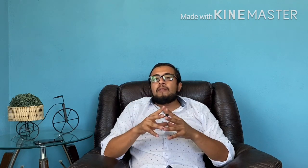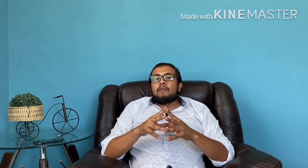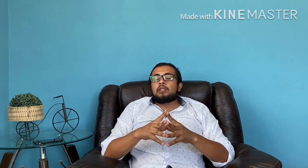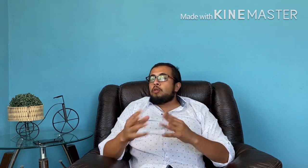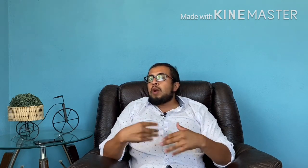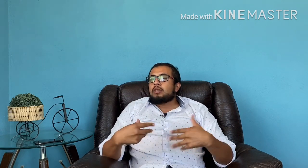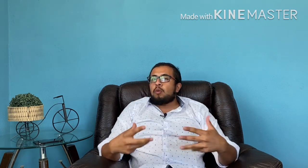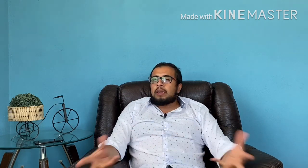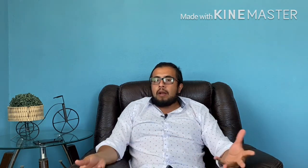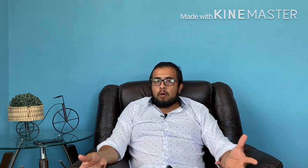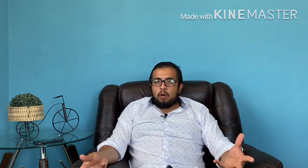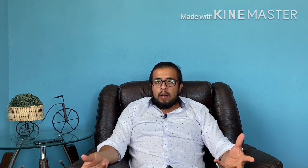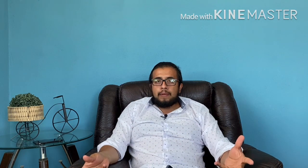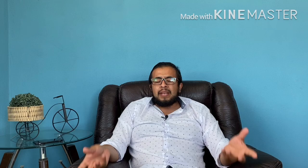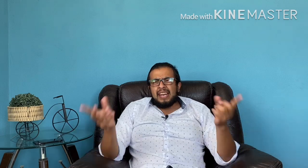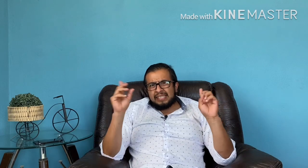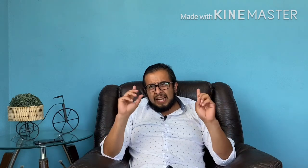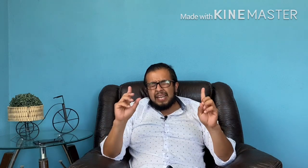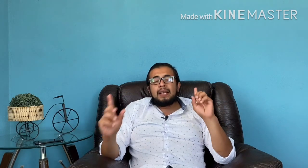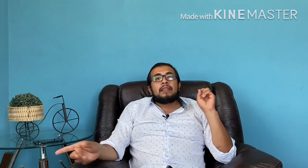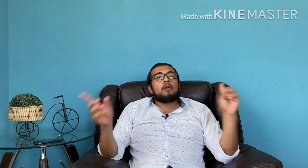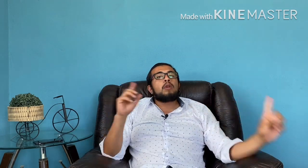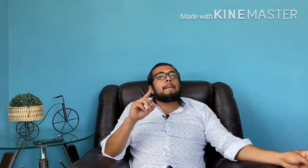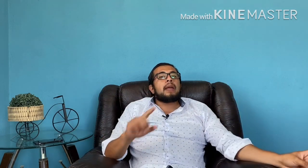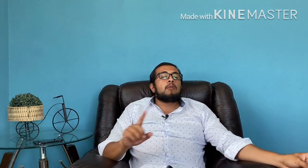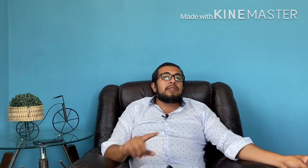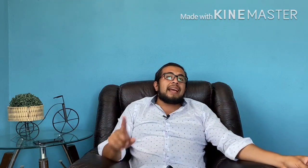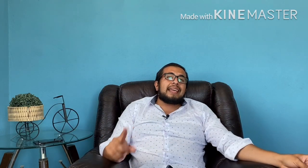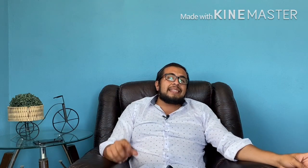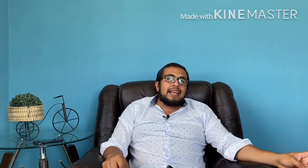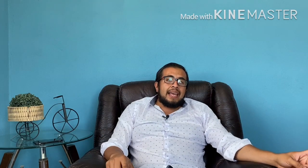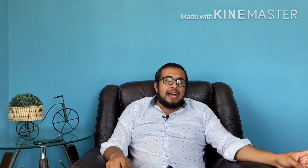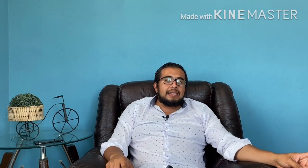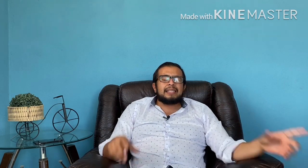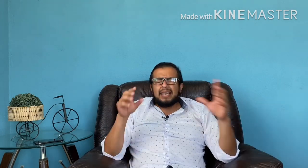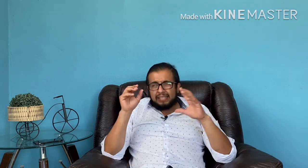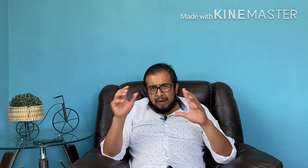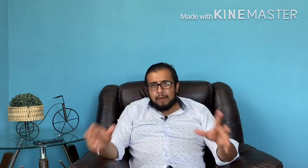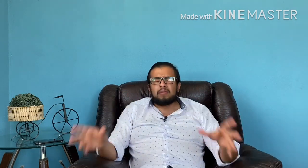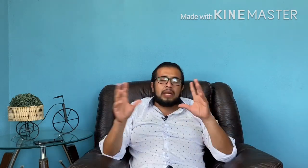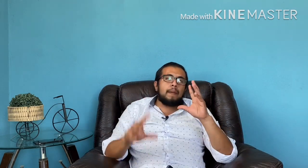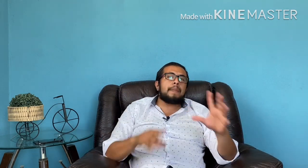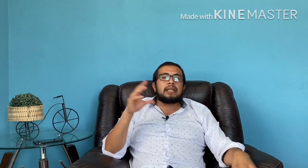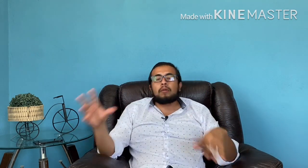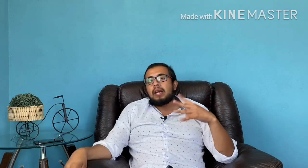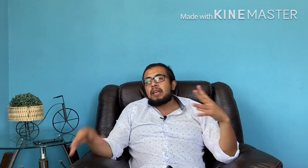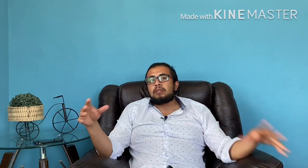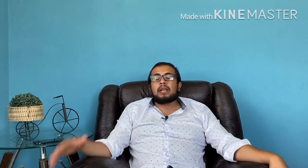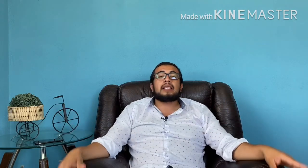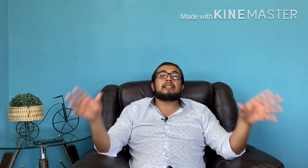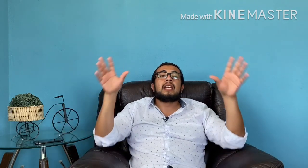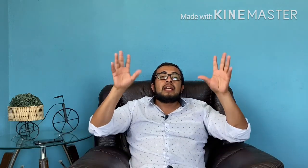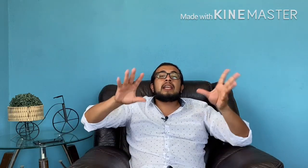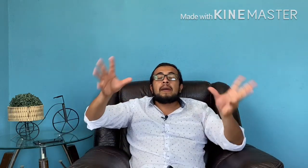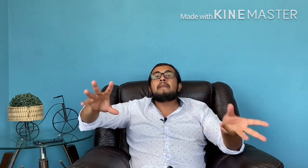que esta información no la suelta y luego en la mañanera, sale de una pregunta que se le hace la pregunta, ¿qué va a pasar con el inicio